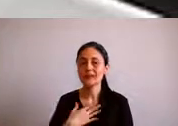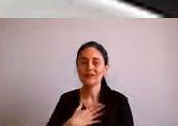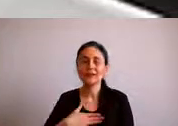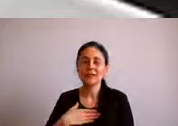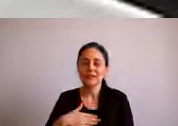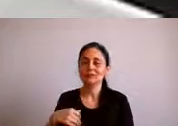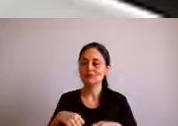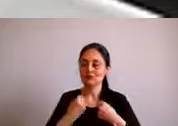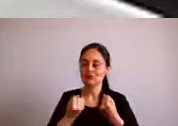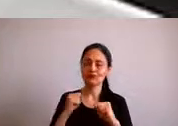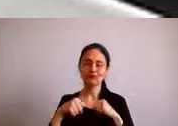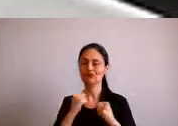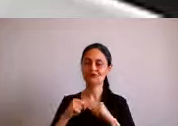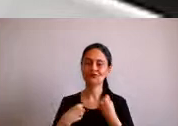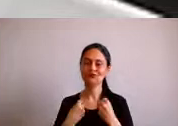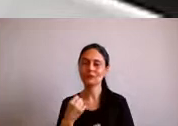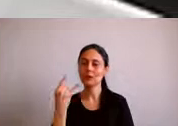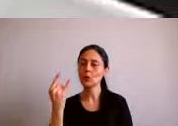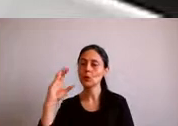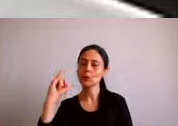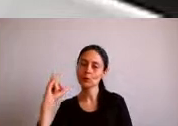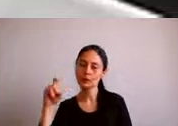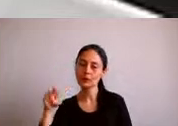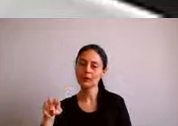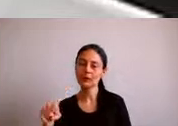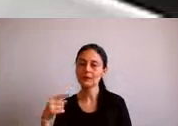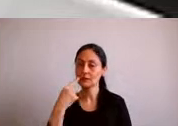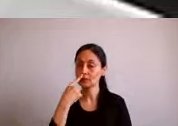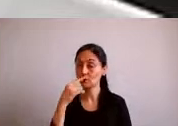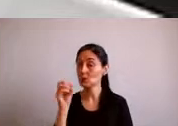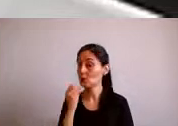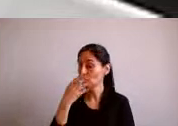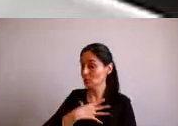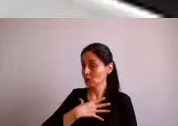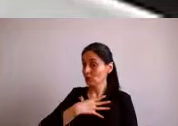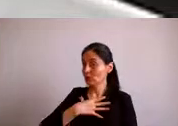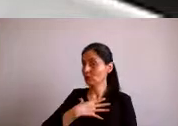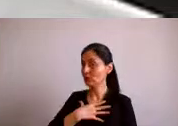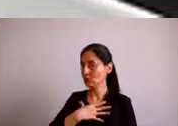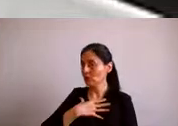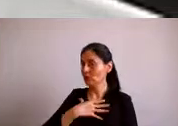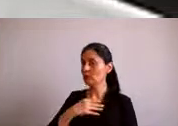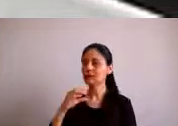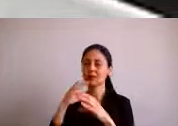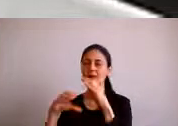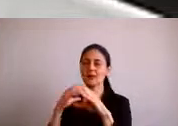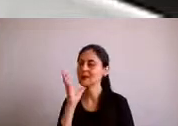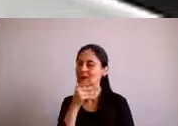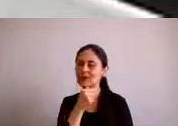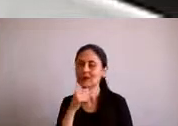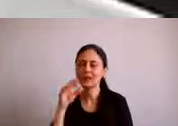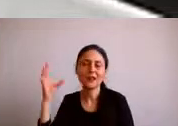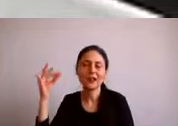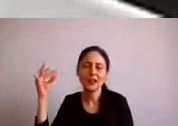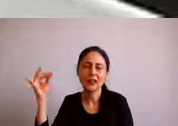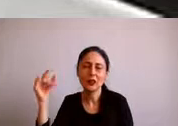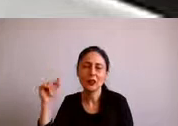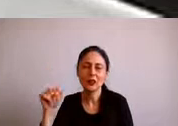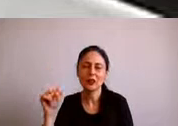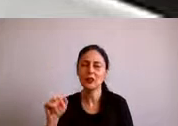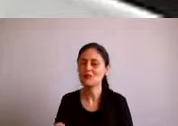pueden ocurrir en la UCI. Por ejemplo, estás con el ventilador, estás con dificultad de comunicarte, estás con dolor, entonces se genera